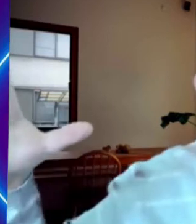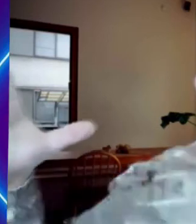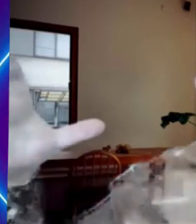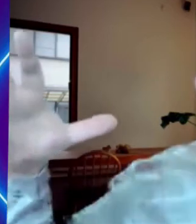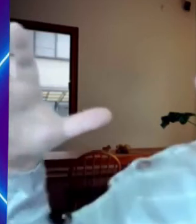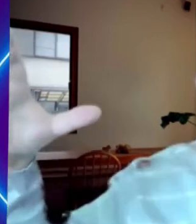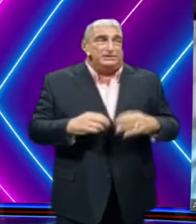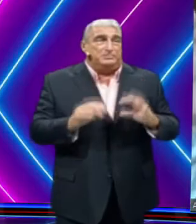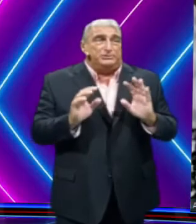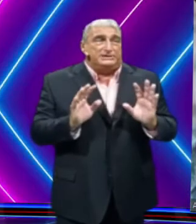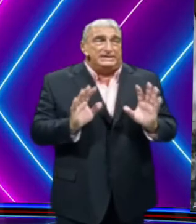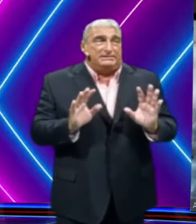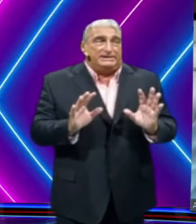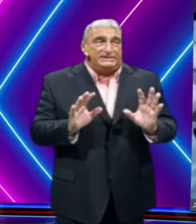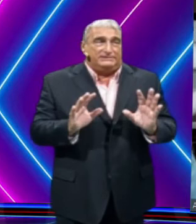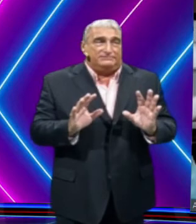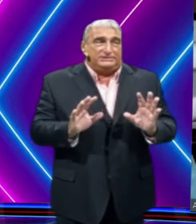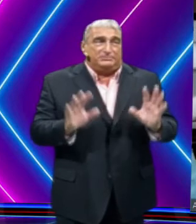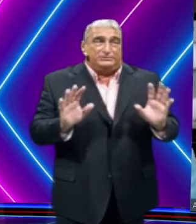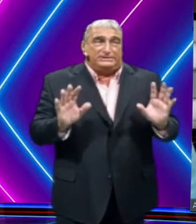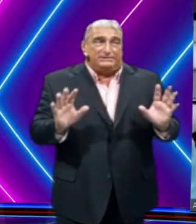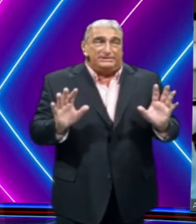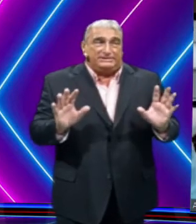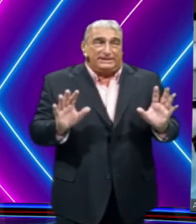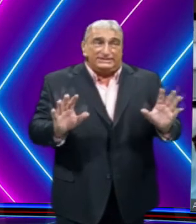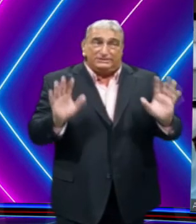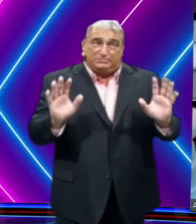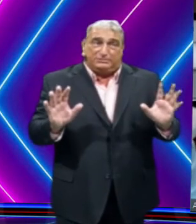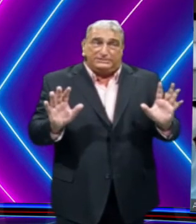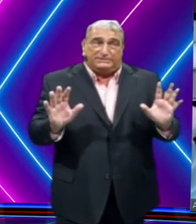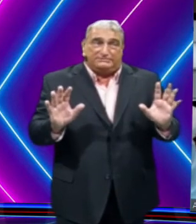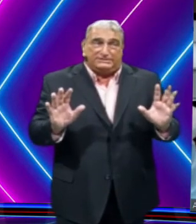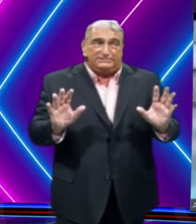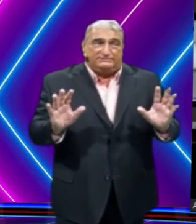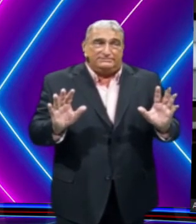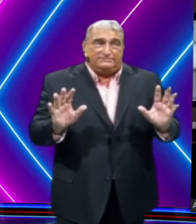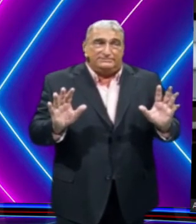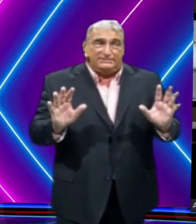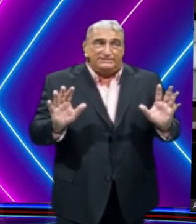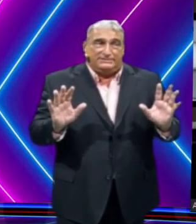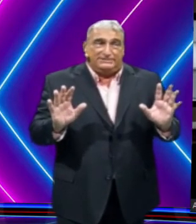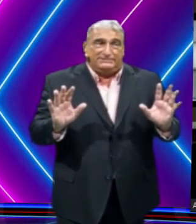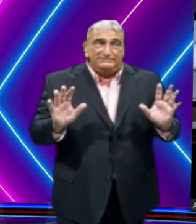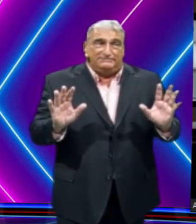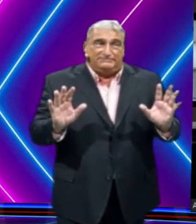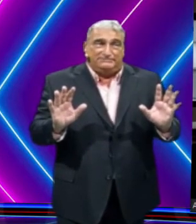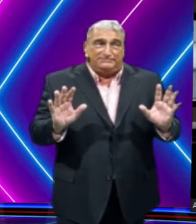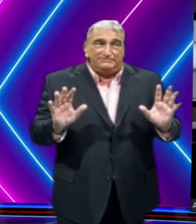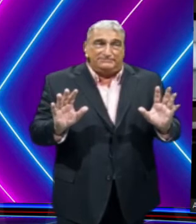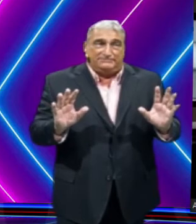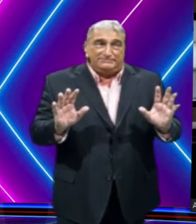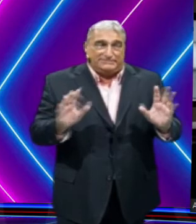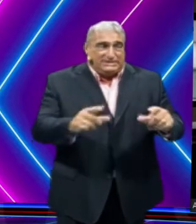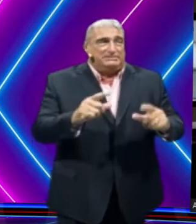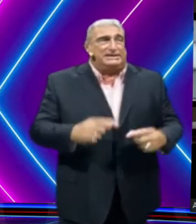Hércules. Usted no pronosticaba antes, ¿eh? Usted no pronosticaba antes. Antes no pronosticaba usted. Antes hacía lectura de la